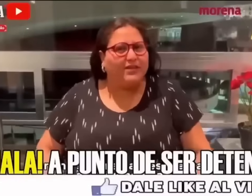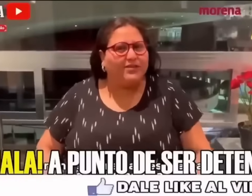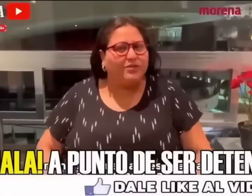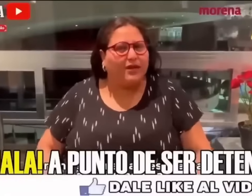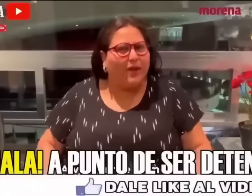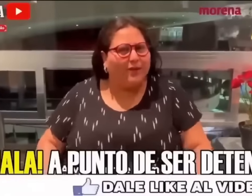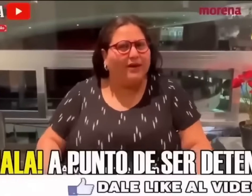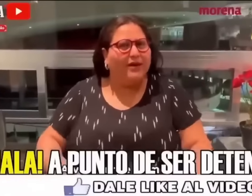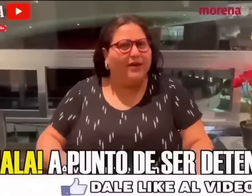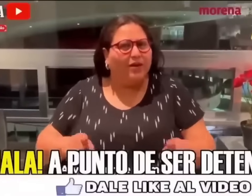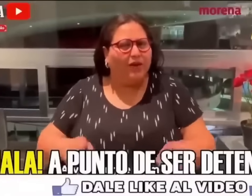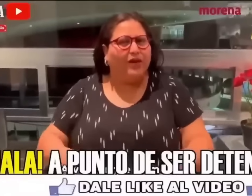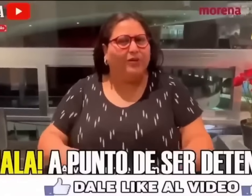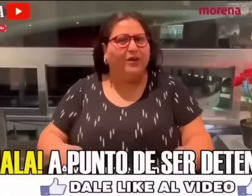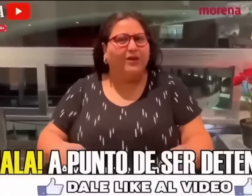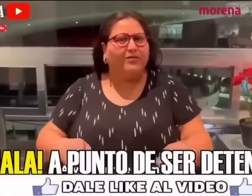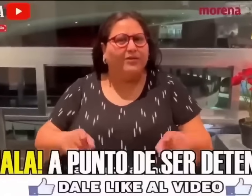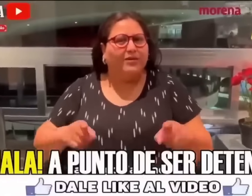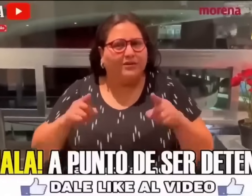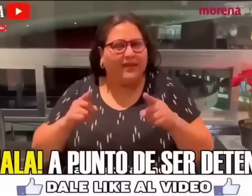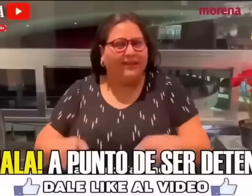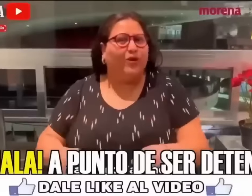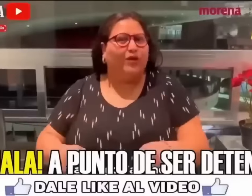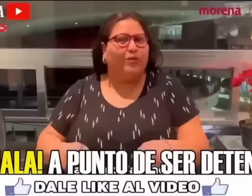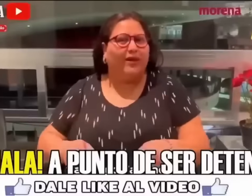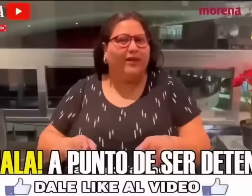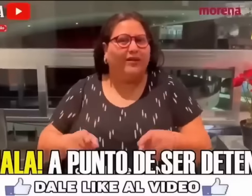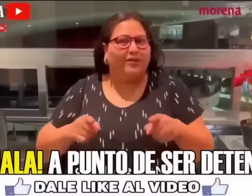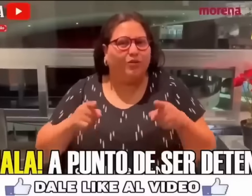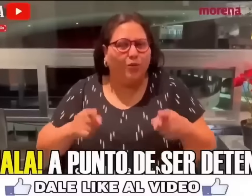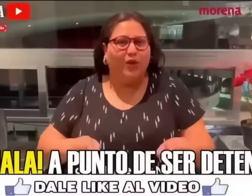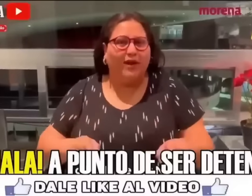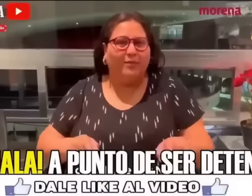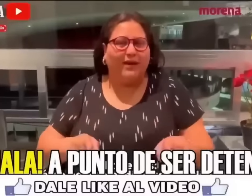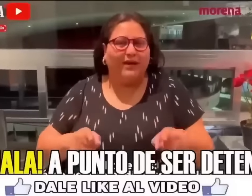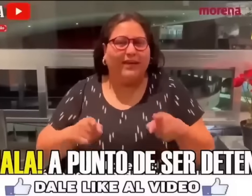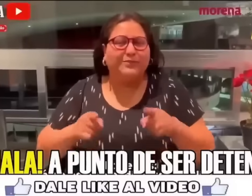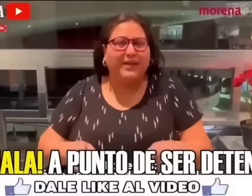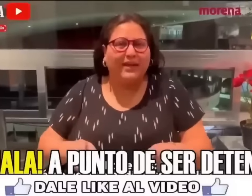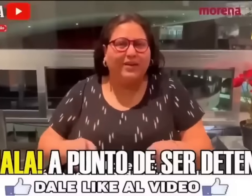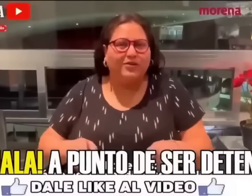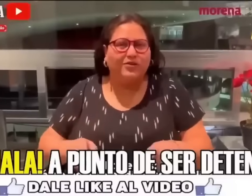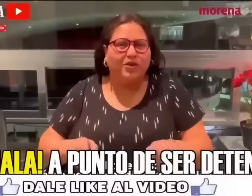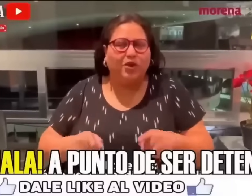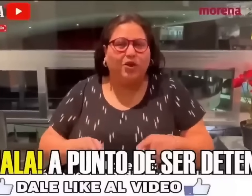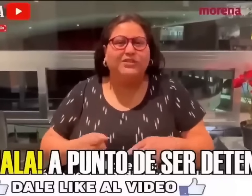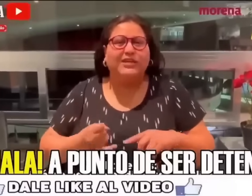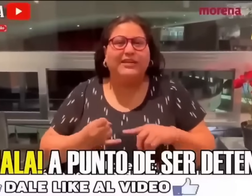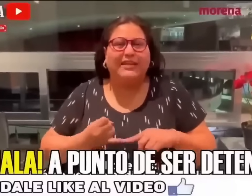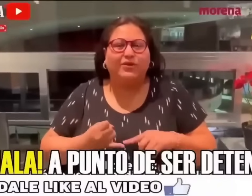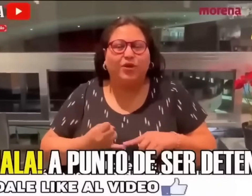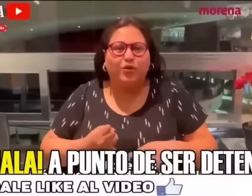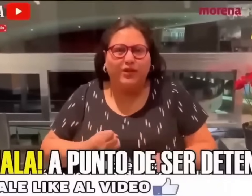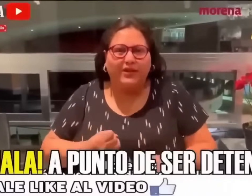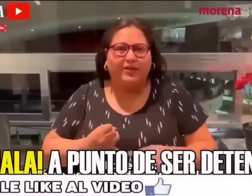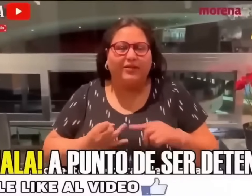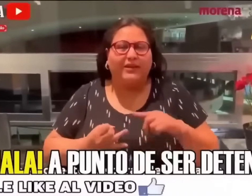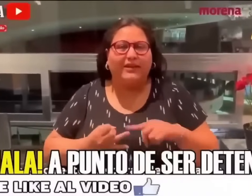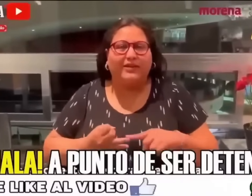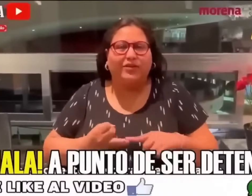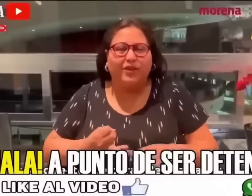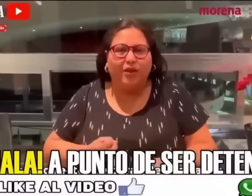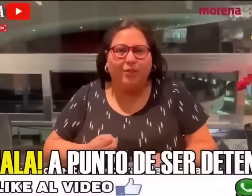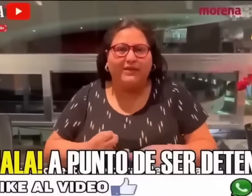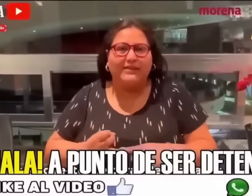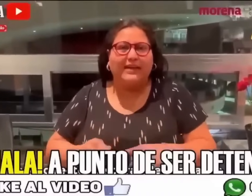a dar respuestas a la ciudadanía. A ver, Jorge Romero, Santiago Taboada, cúpula del PAN, explíquenos cómo es que el director